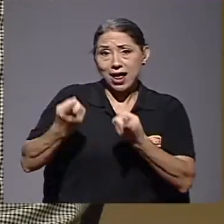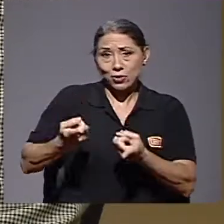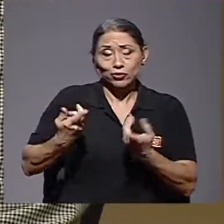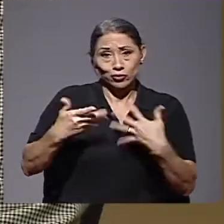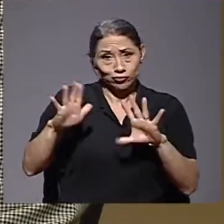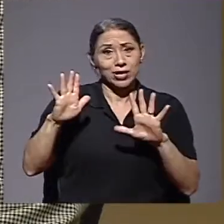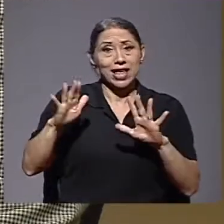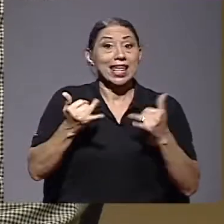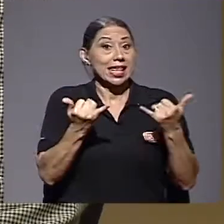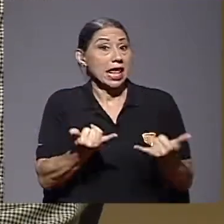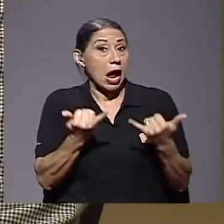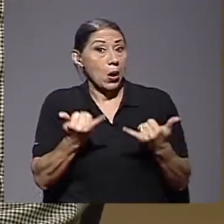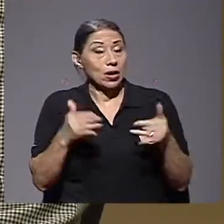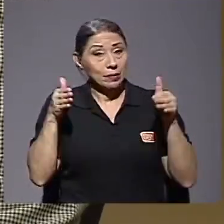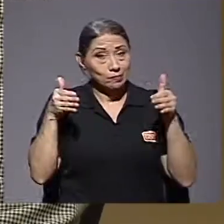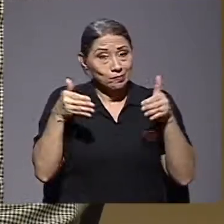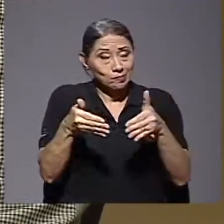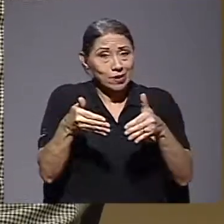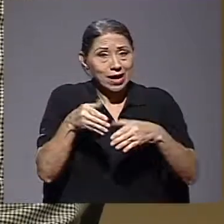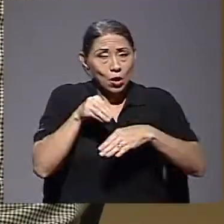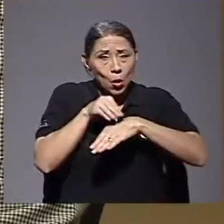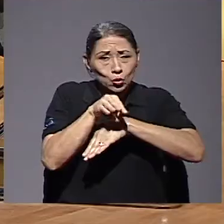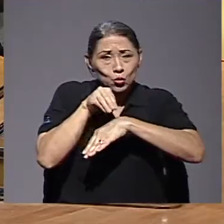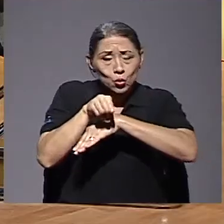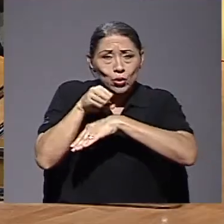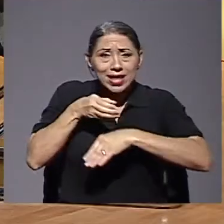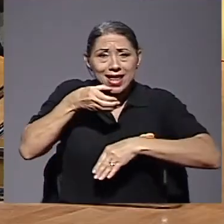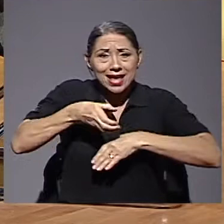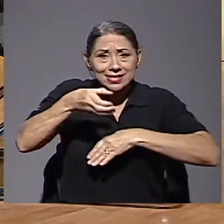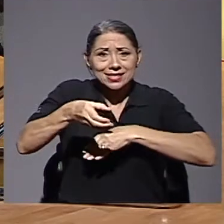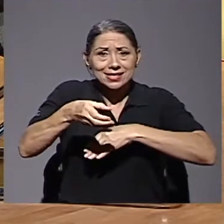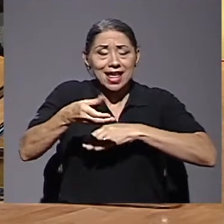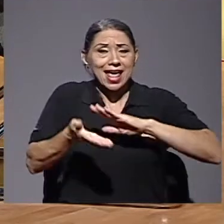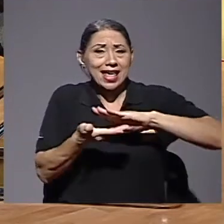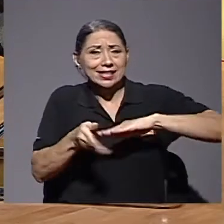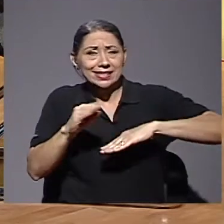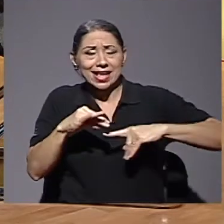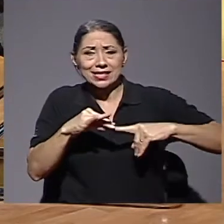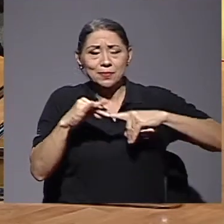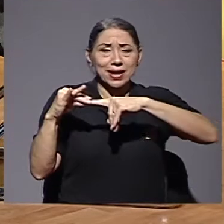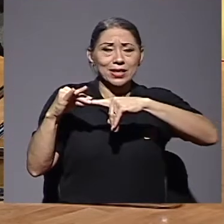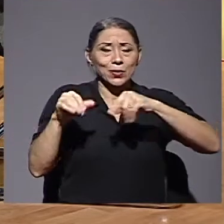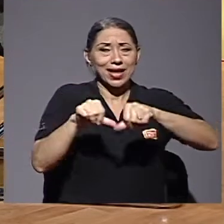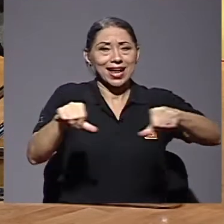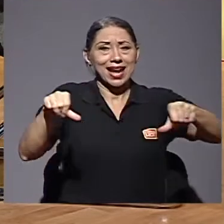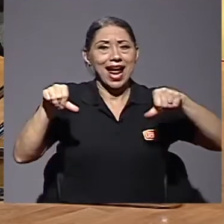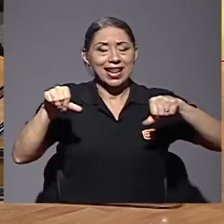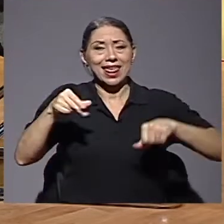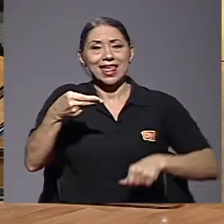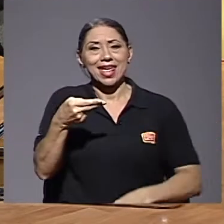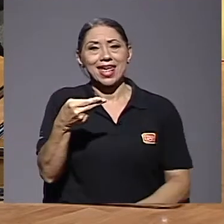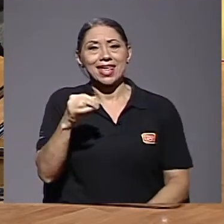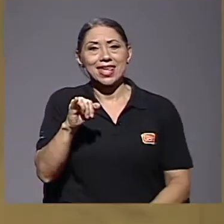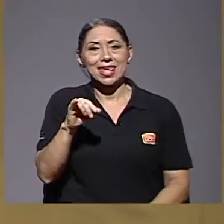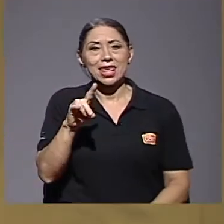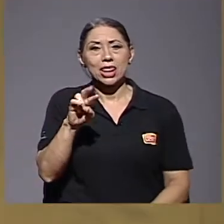a consultorías, es experto en el área de hidrocarburos. Entonces, don Ali, para